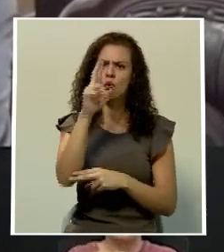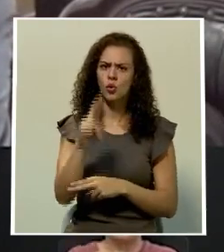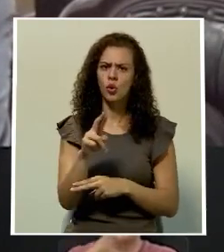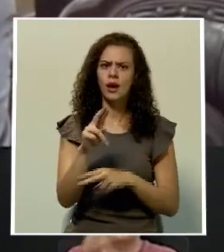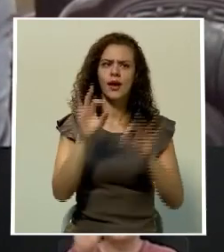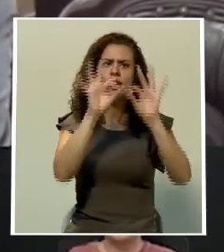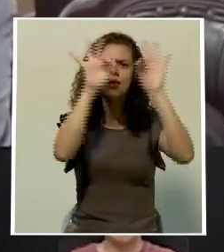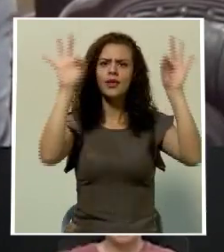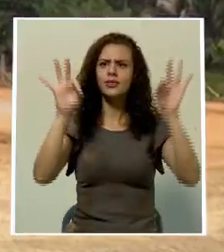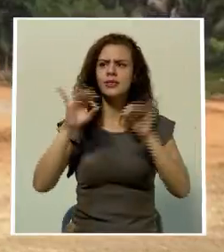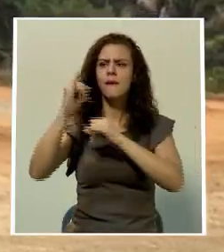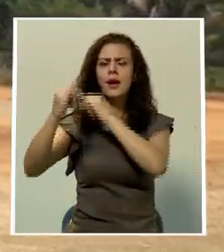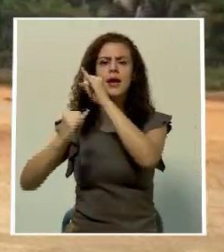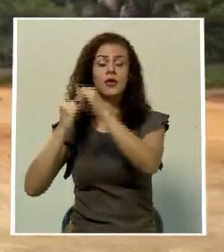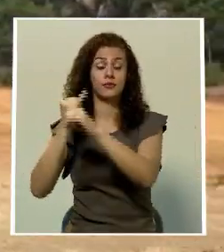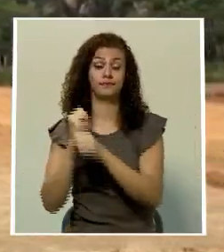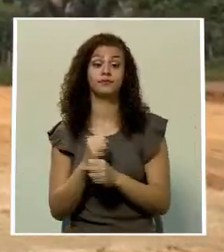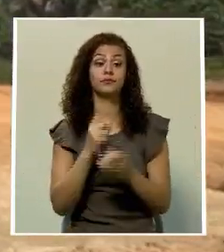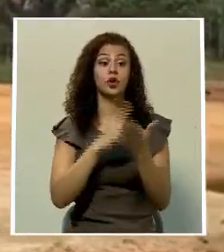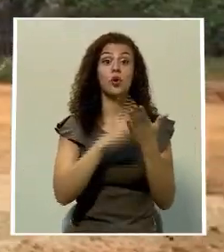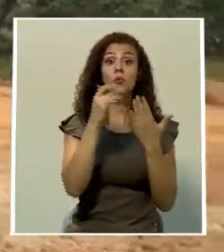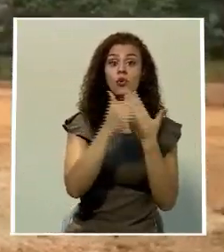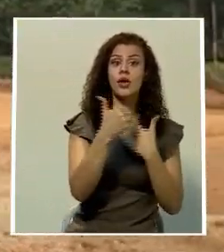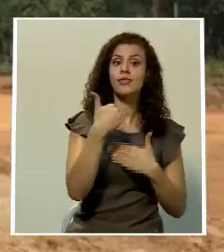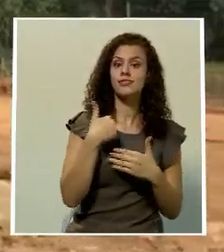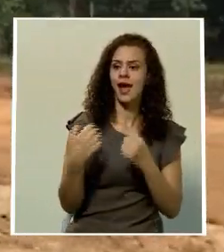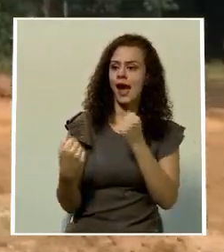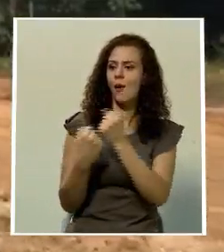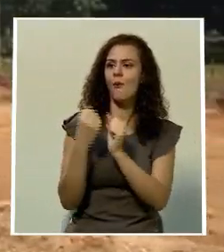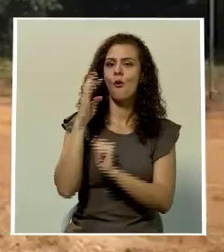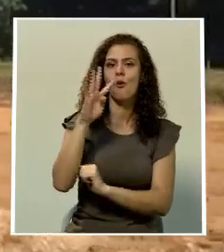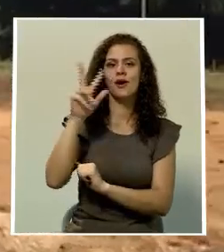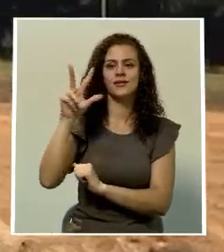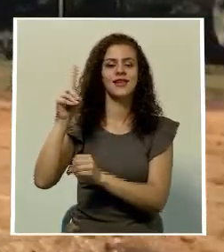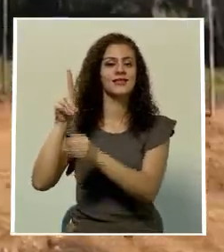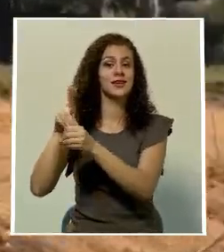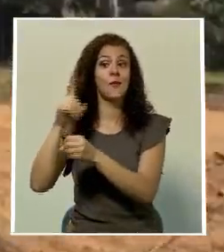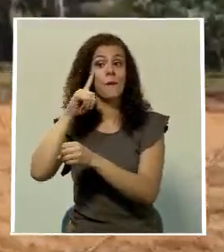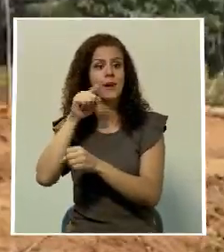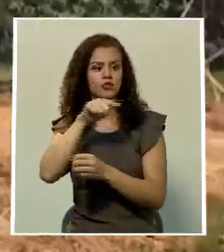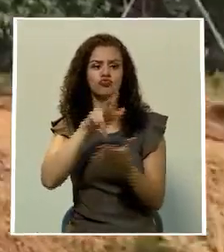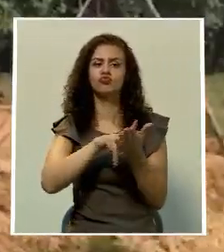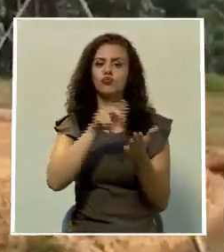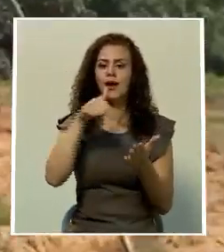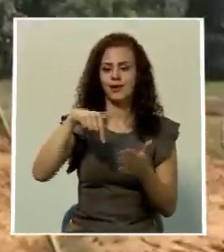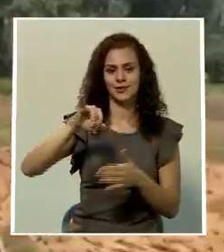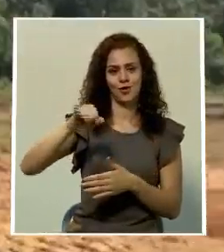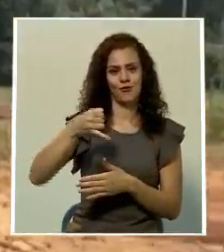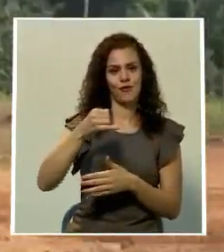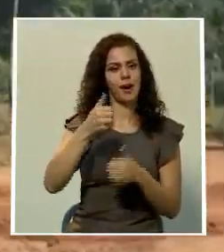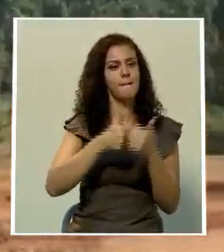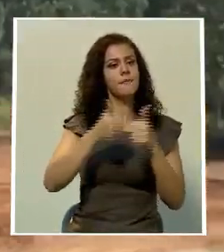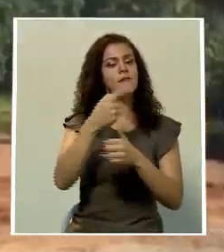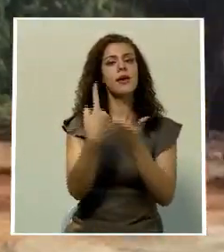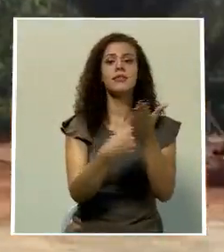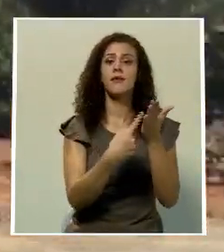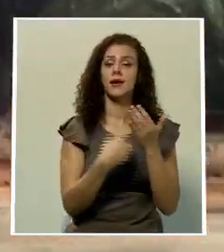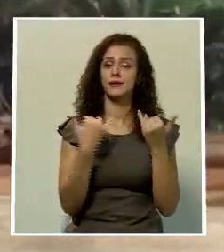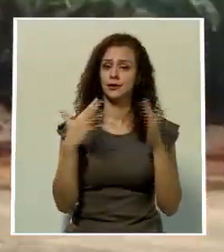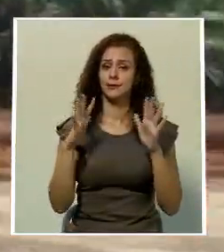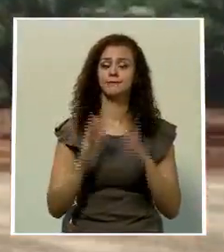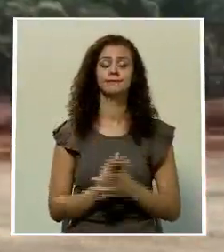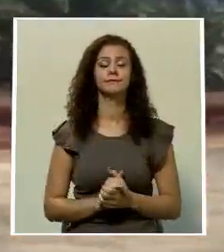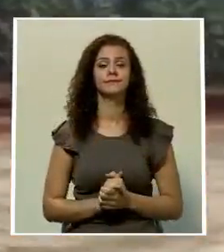plano internacional. El proyecto contó con el apoyo de 43 diputados para su aprobación este jueves en primer debate.